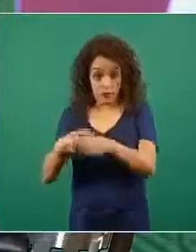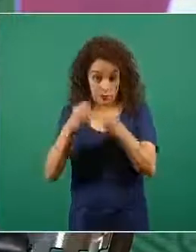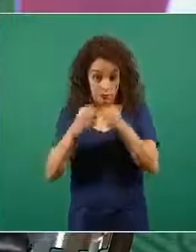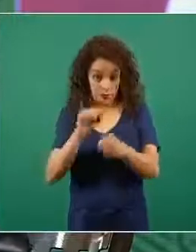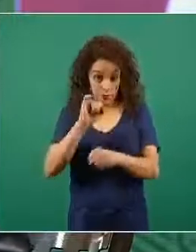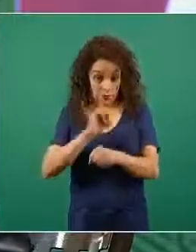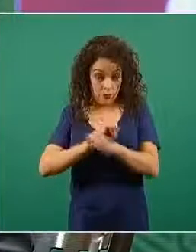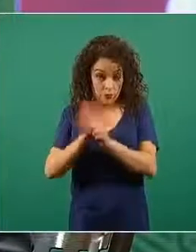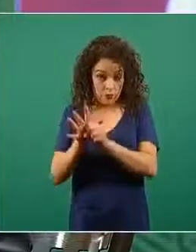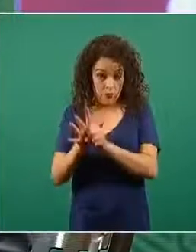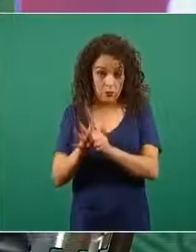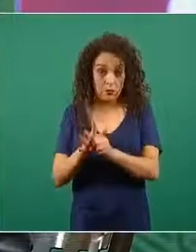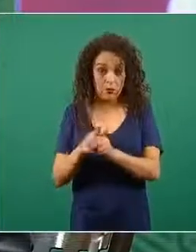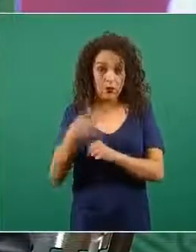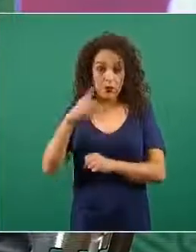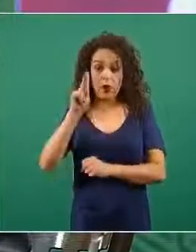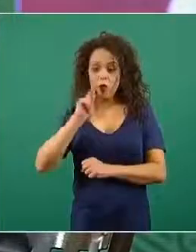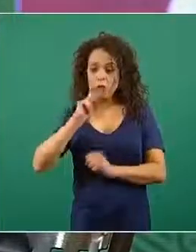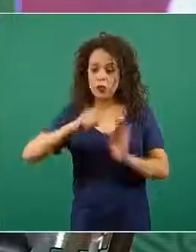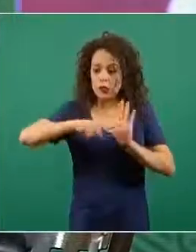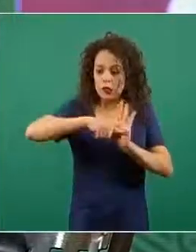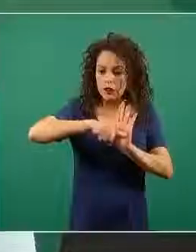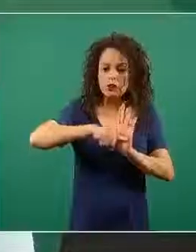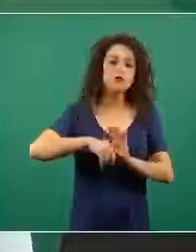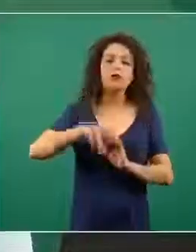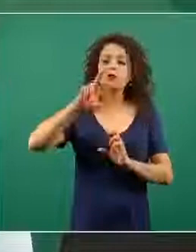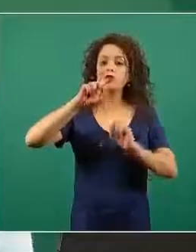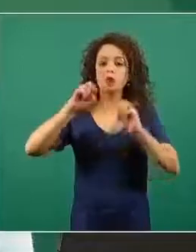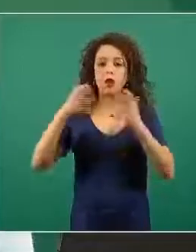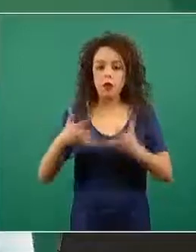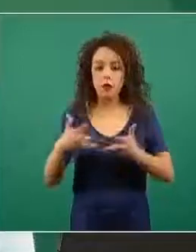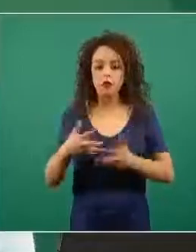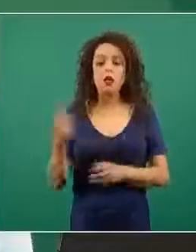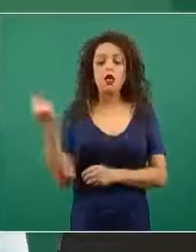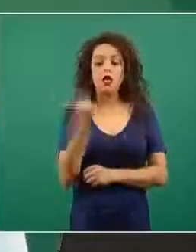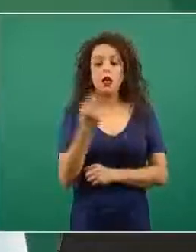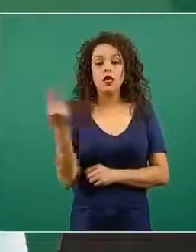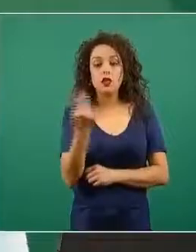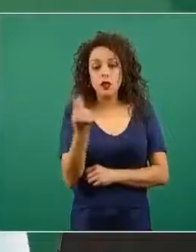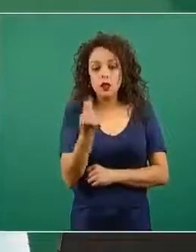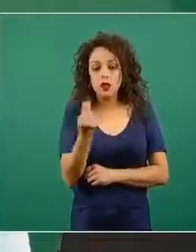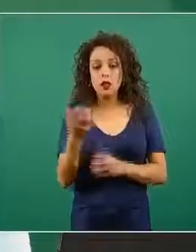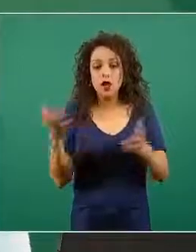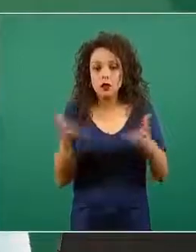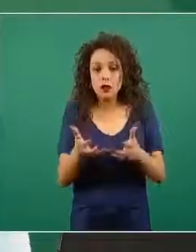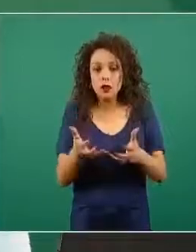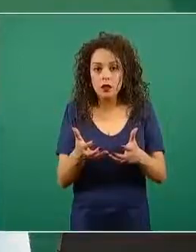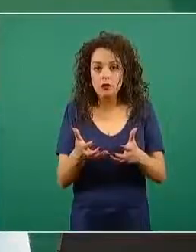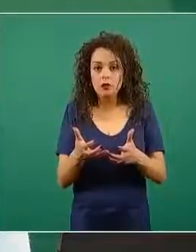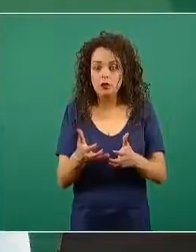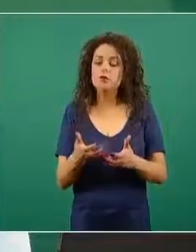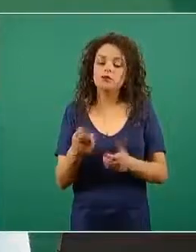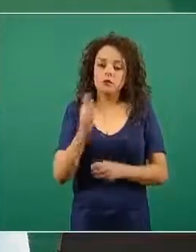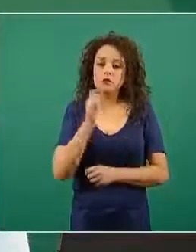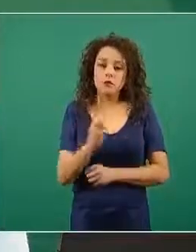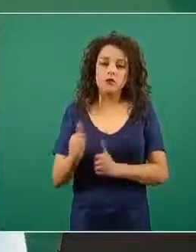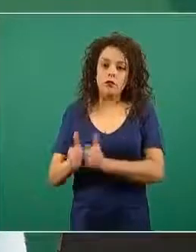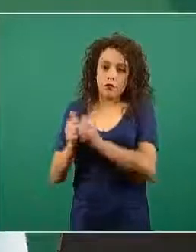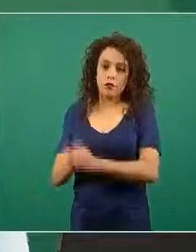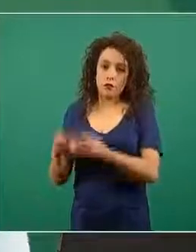una muestra negativa, de cualquier forma, lo ideal es cumplir con el periodo